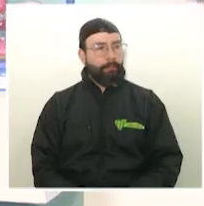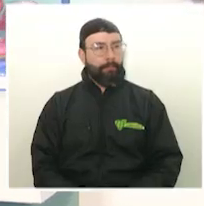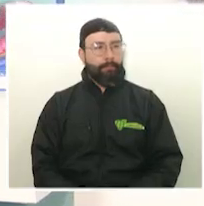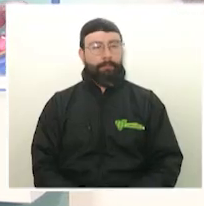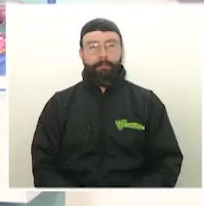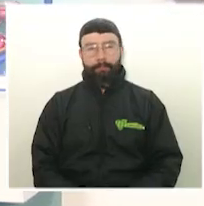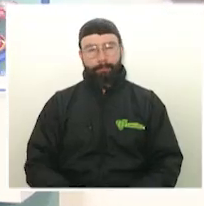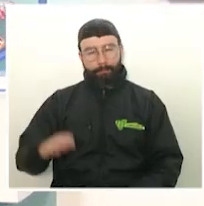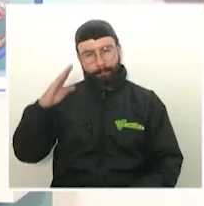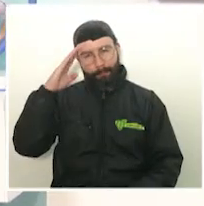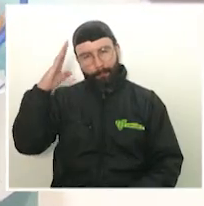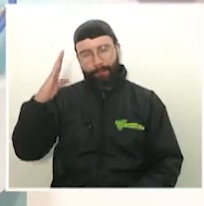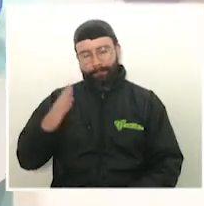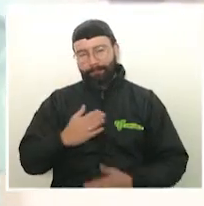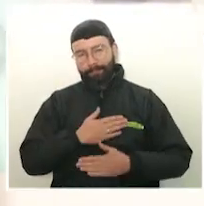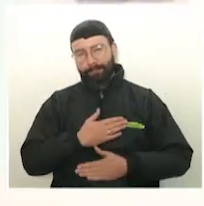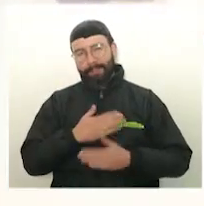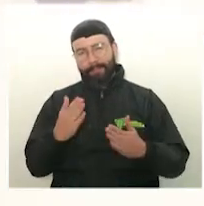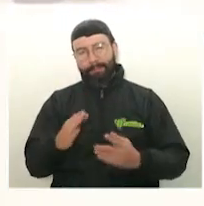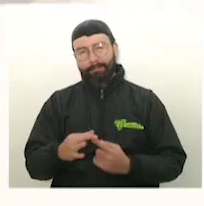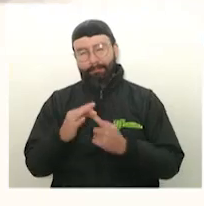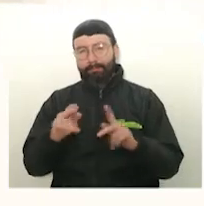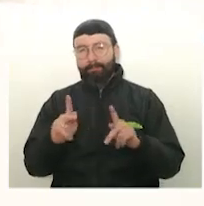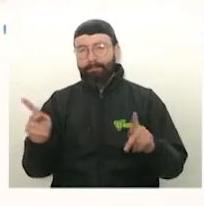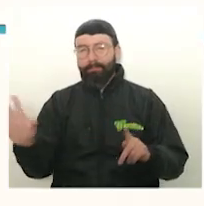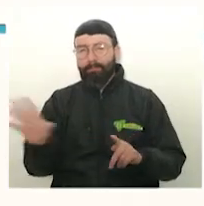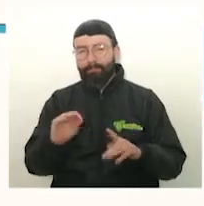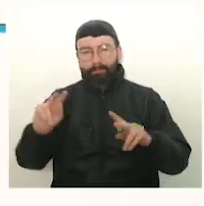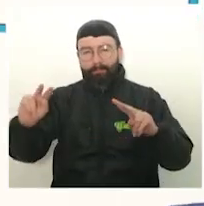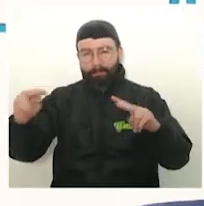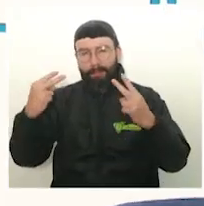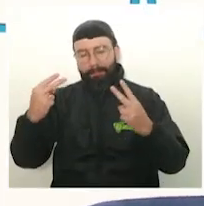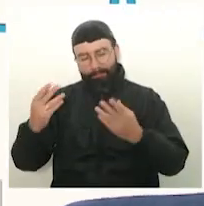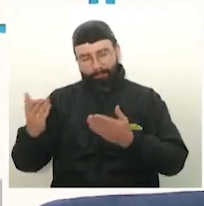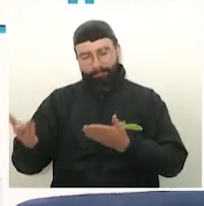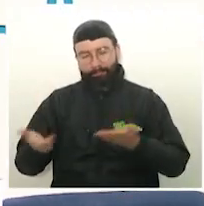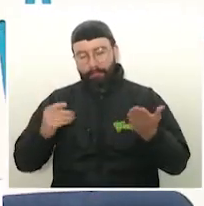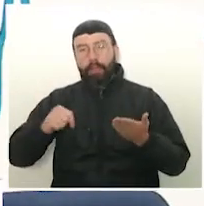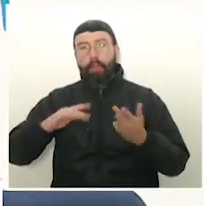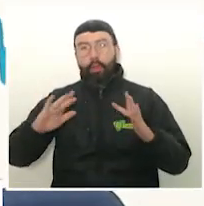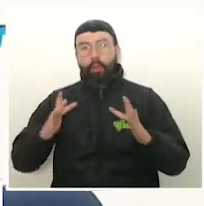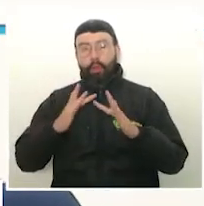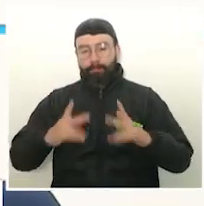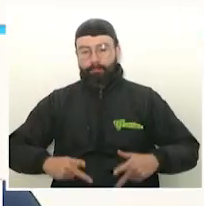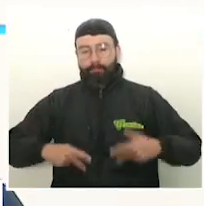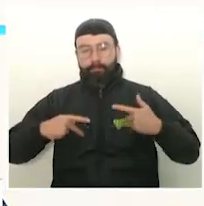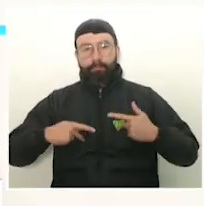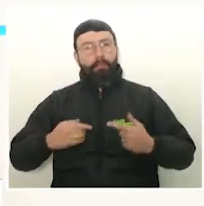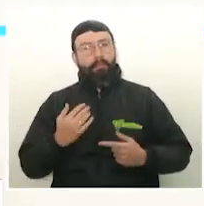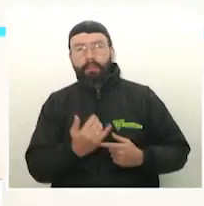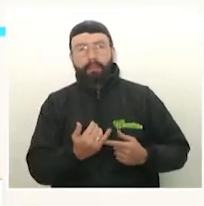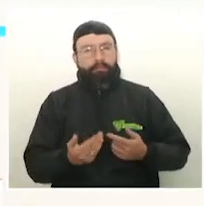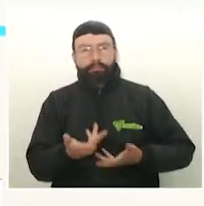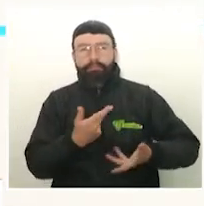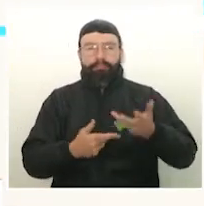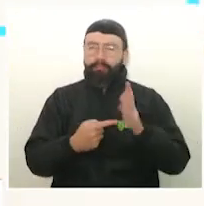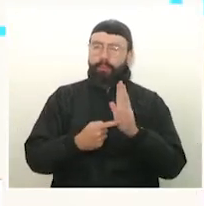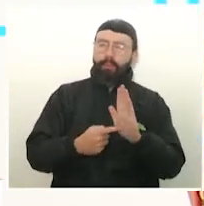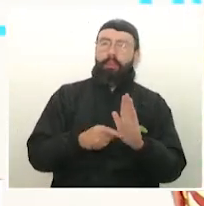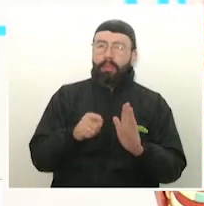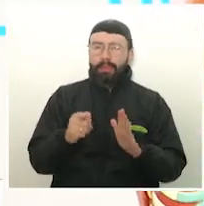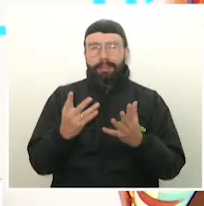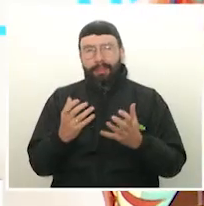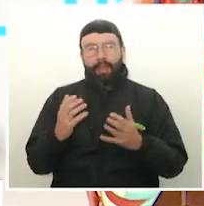Un saludo muy especial a todas las personas que nos están viendo en este momento. Bienvenidos a Conexión Vital, un espacio que busca generar conciencia